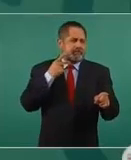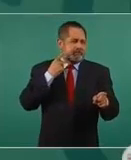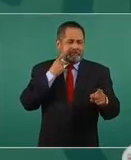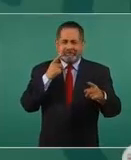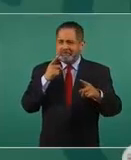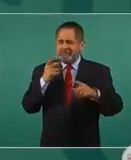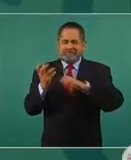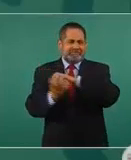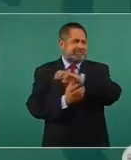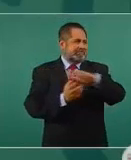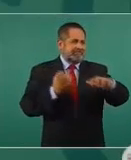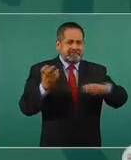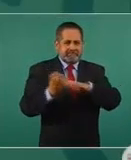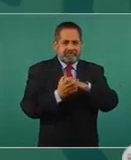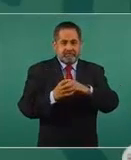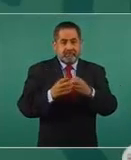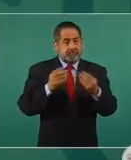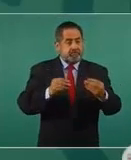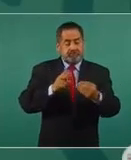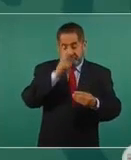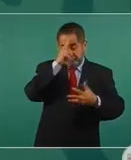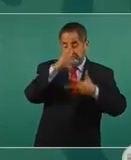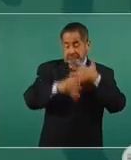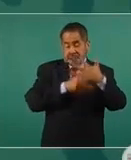política, pero sobre todo de mucha violencia